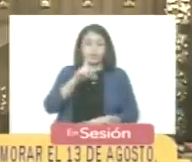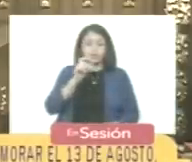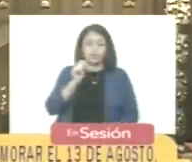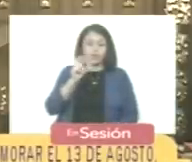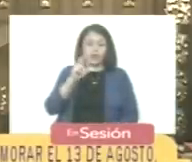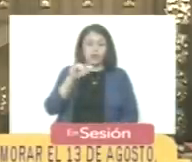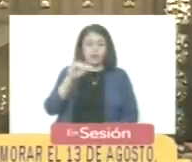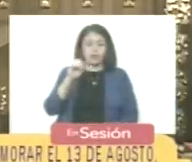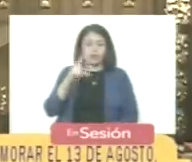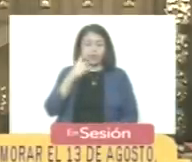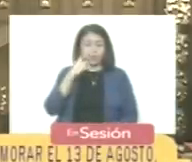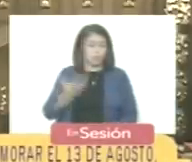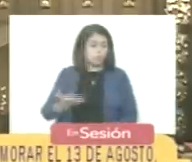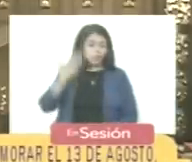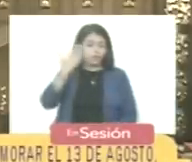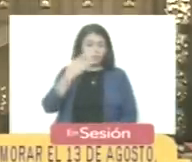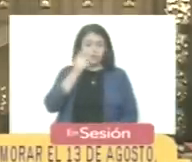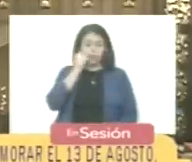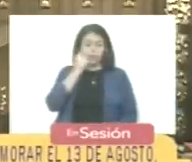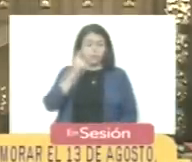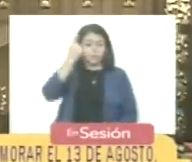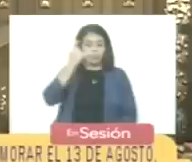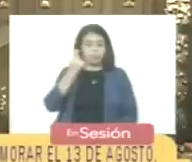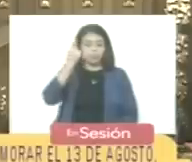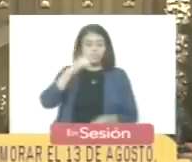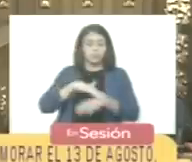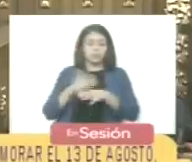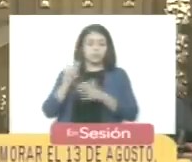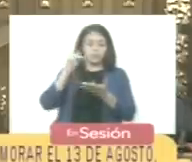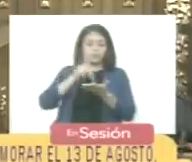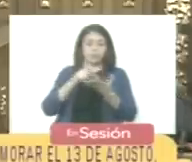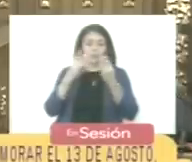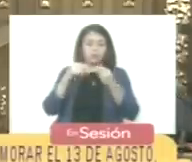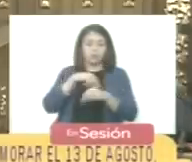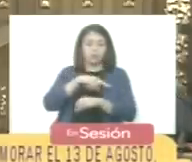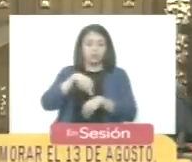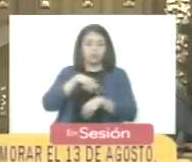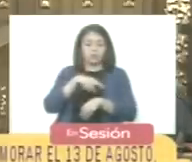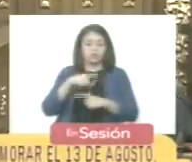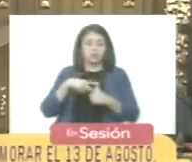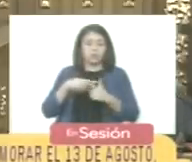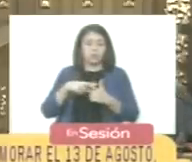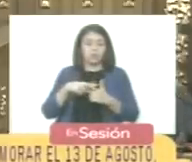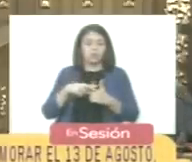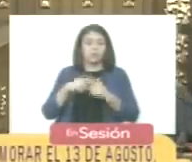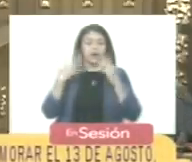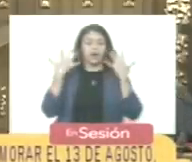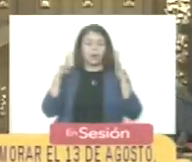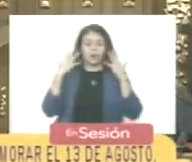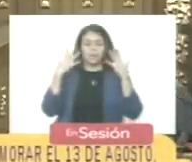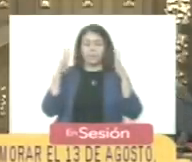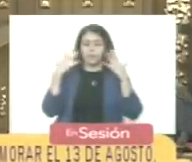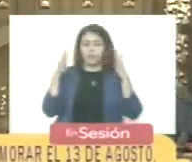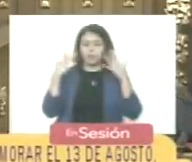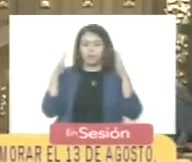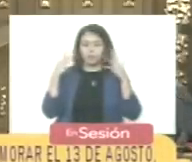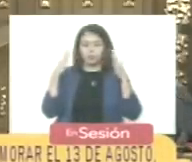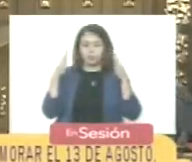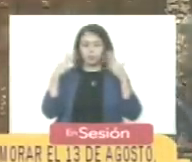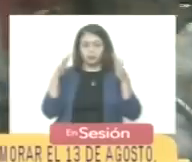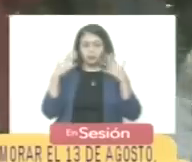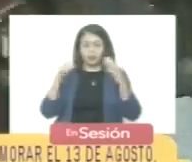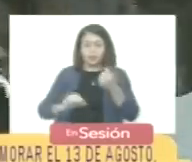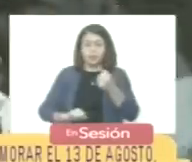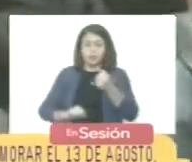luchador, a ese insigne diputado, porque estuvo aquí durante mucho tiempo, un fuerte aplauso de amor,